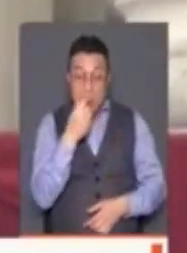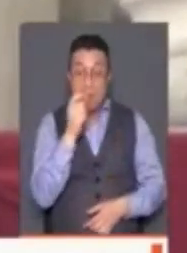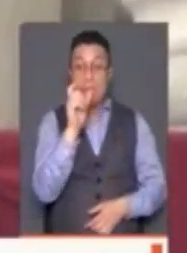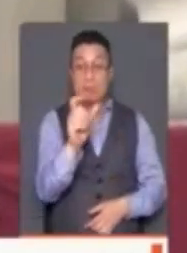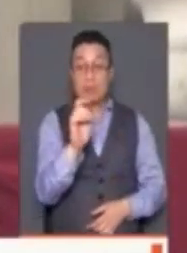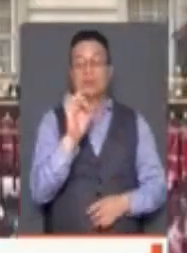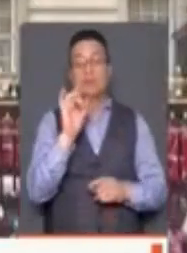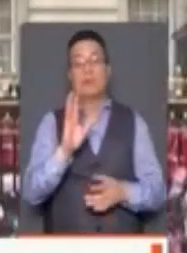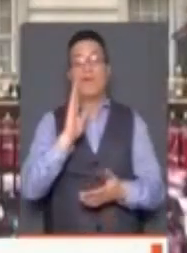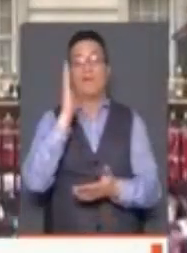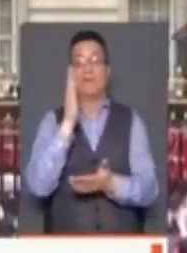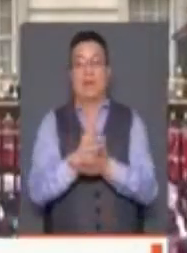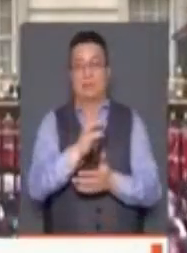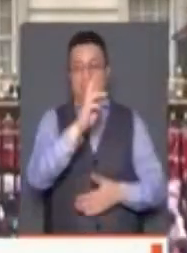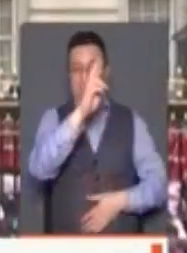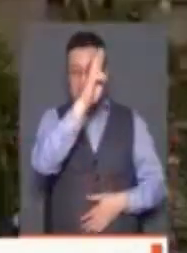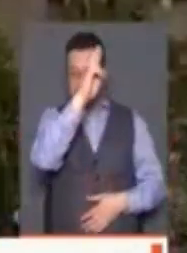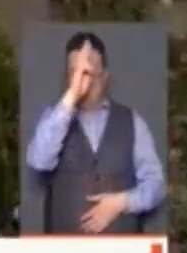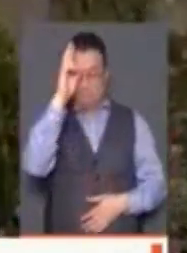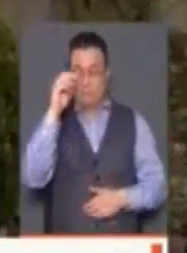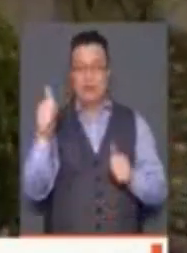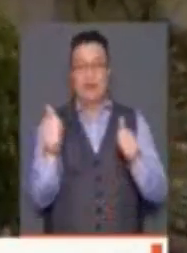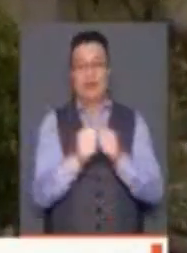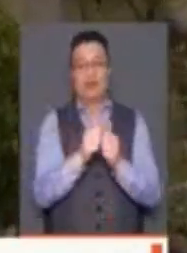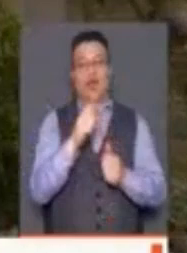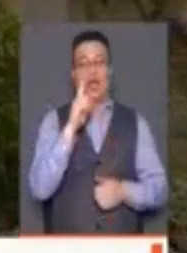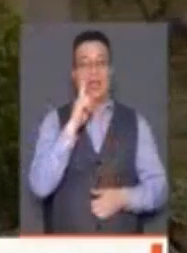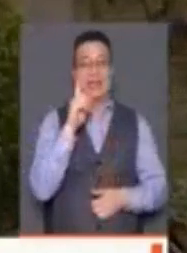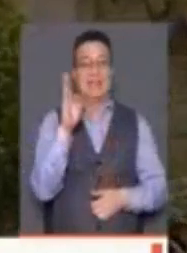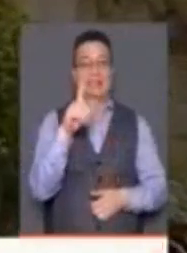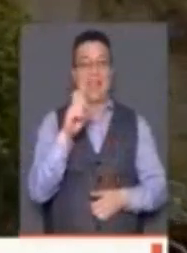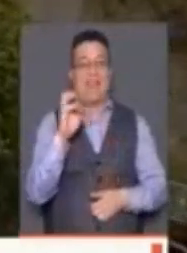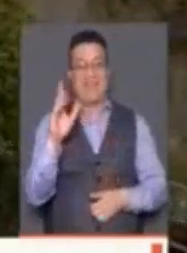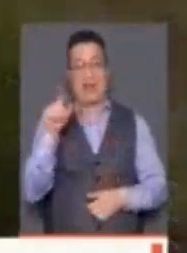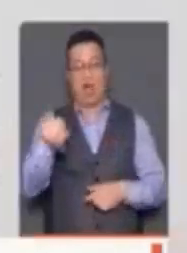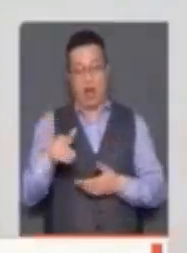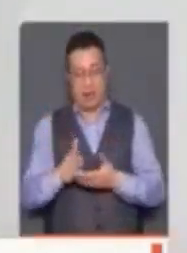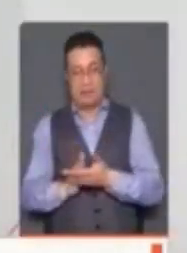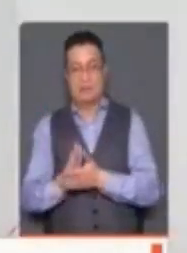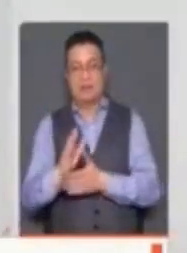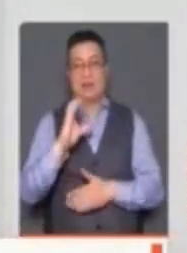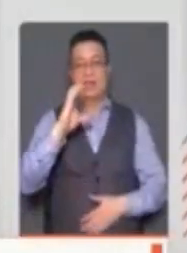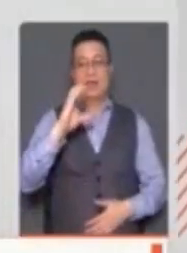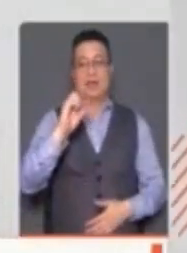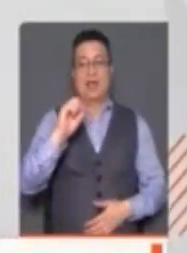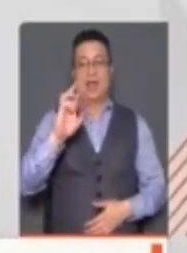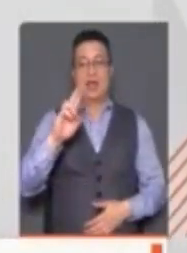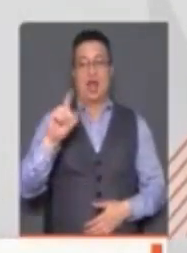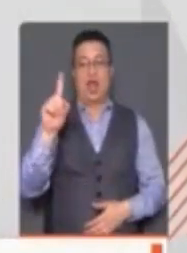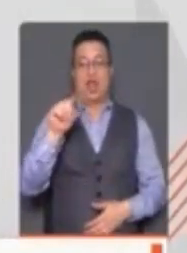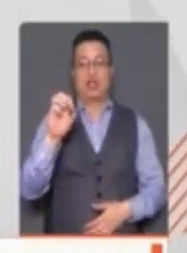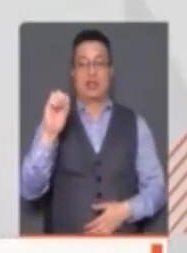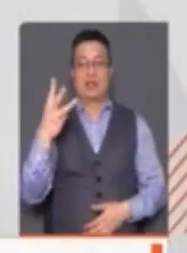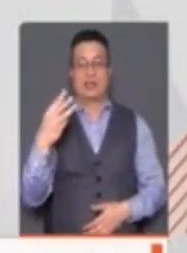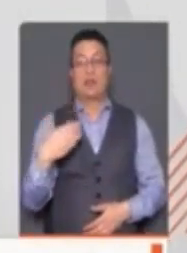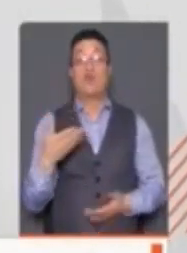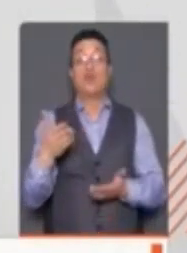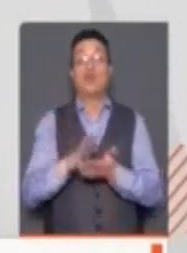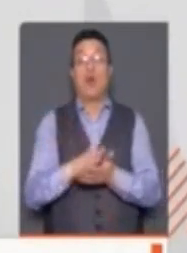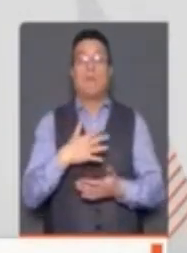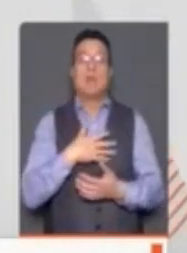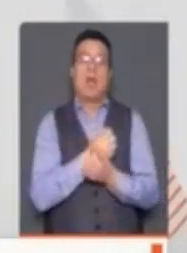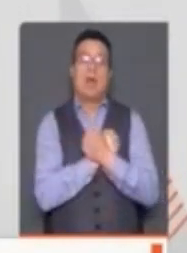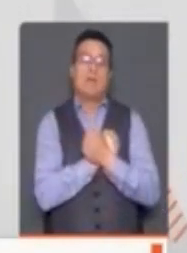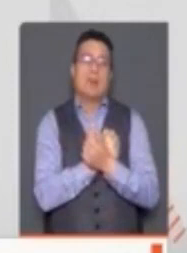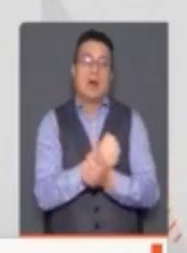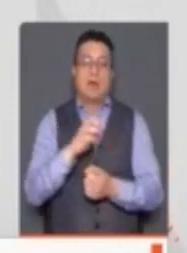de un reinado bajo Isabel y el inicio de Carlos III. La muerte de mi amada madre, la reina, es un momento de